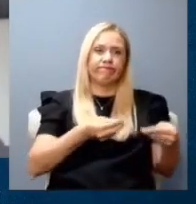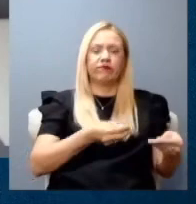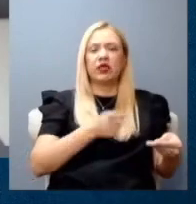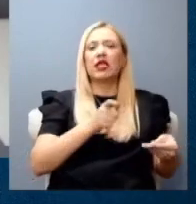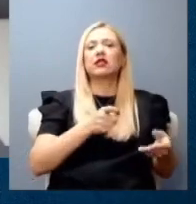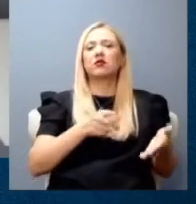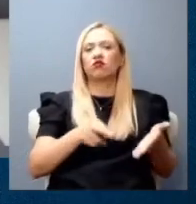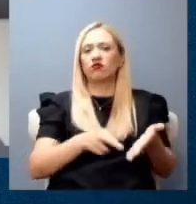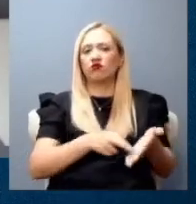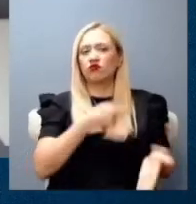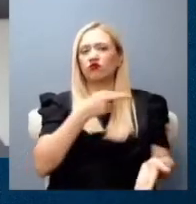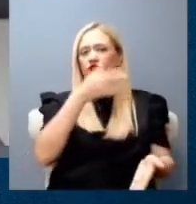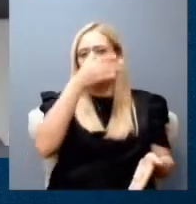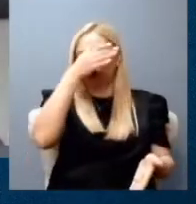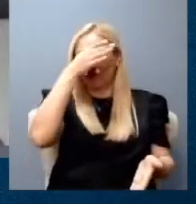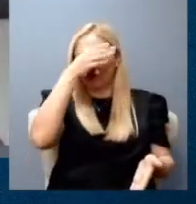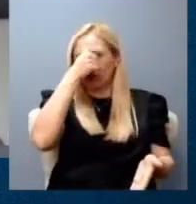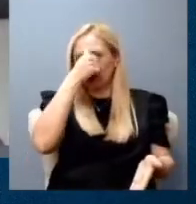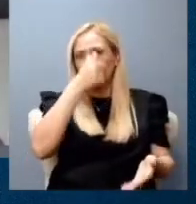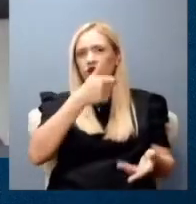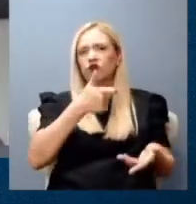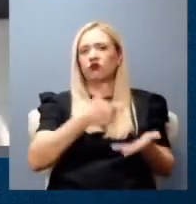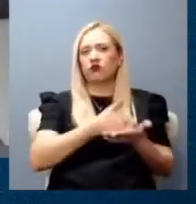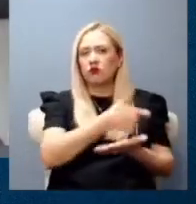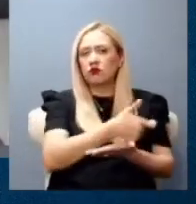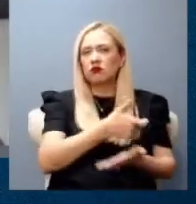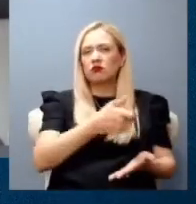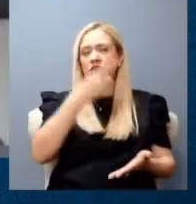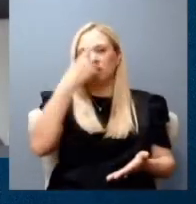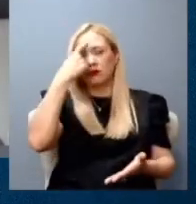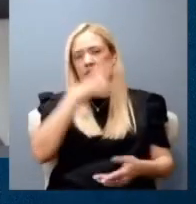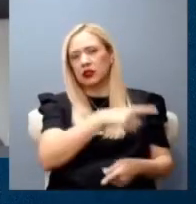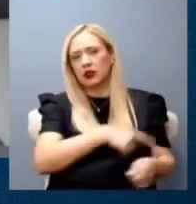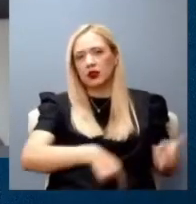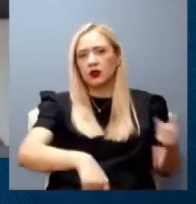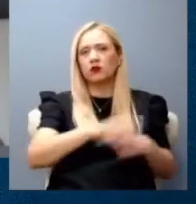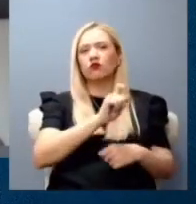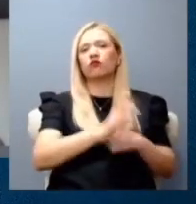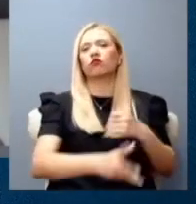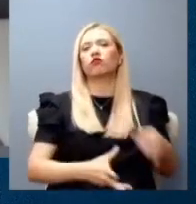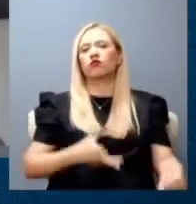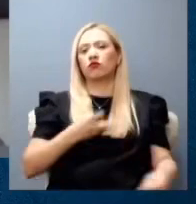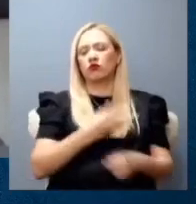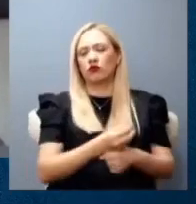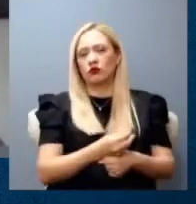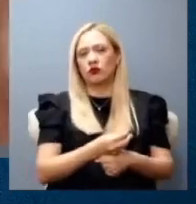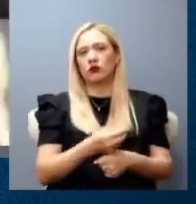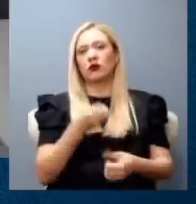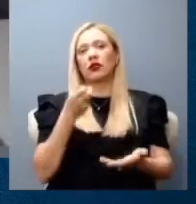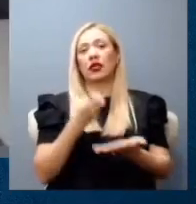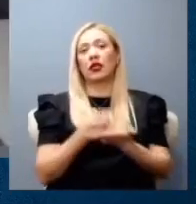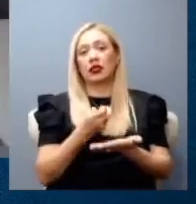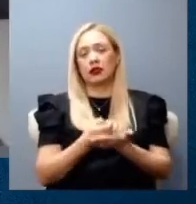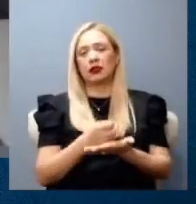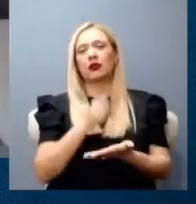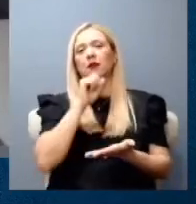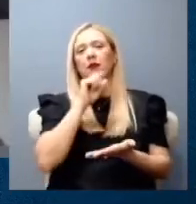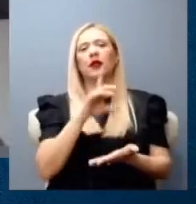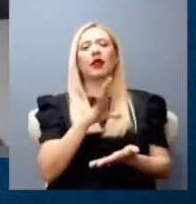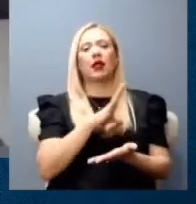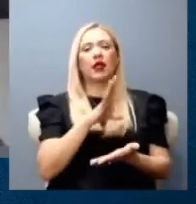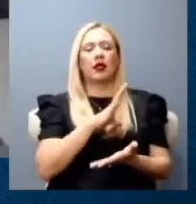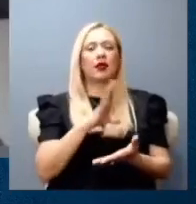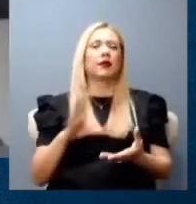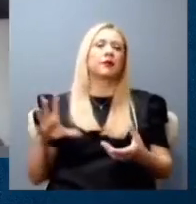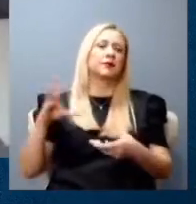programa administrativo que busca la mayor integralidad posible en la reparación, y ese programa de reparación también está incluido en